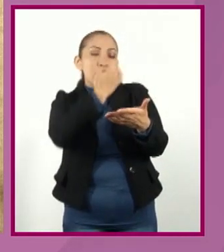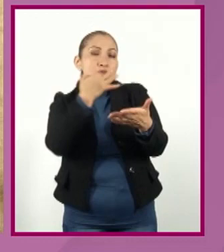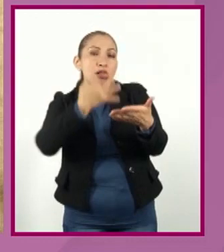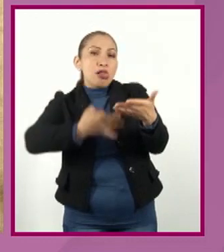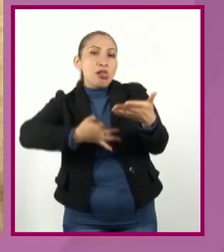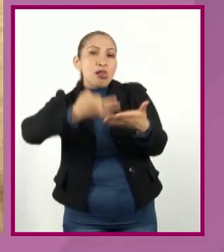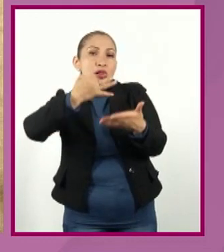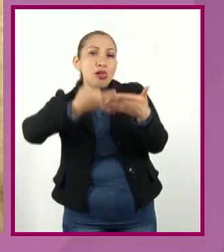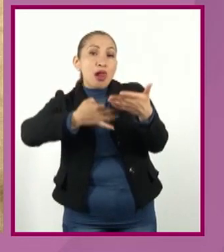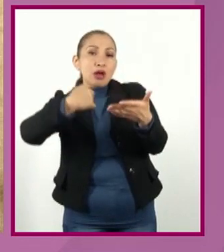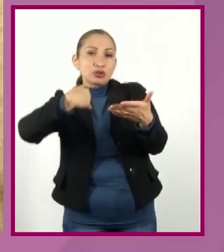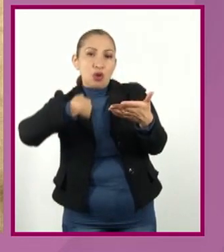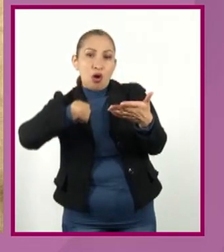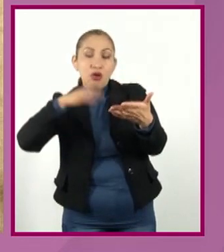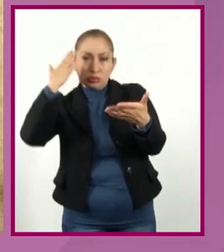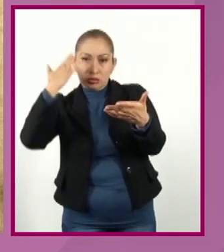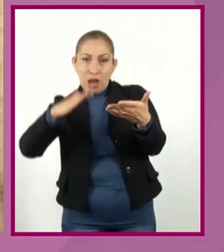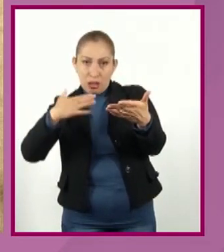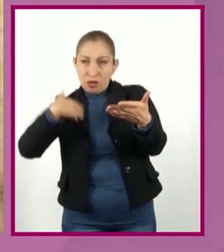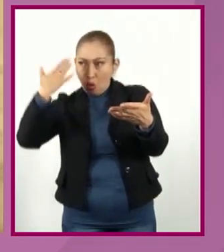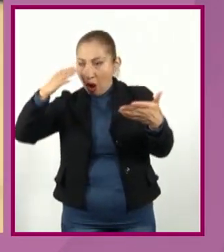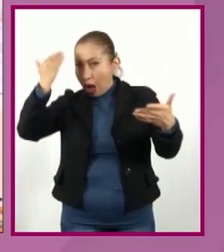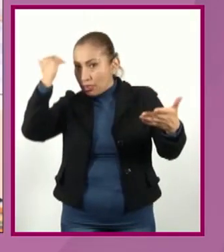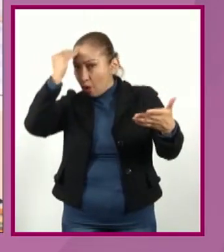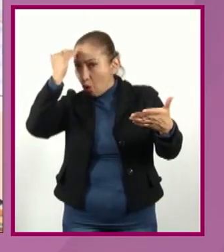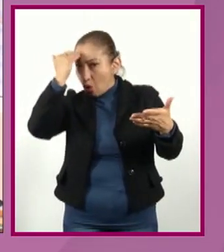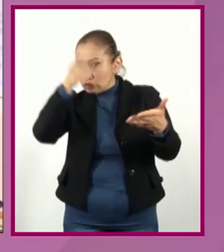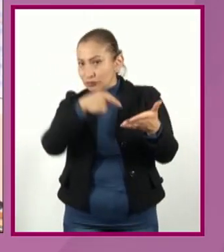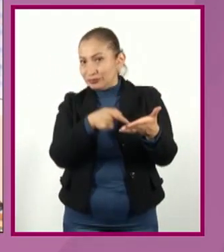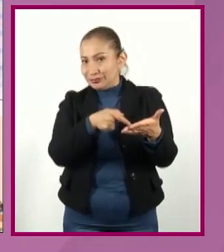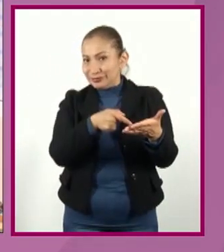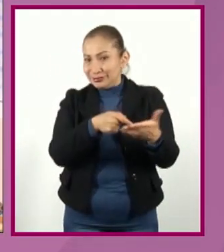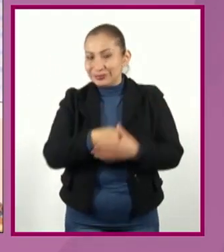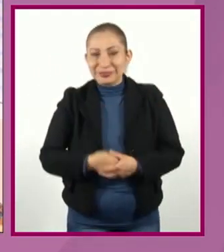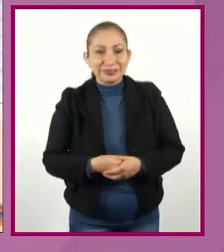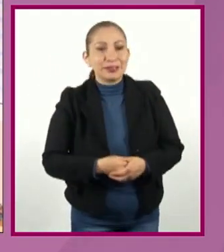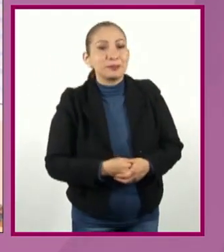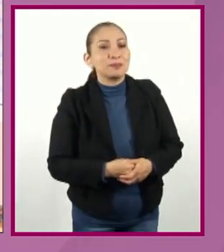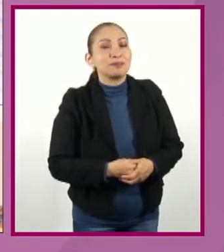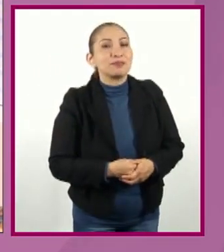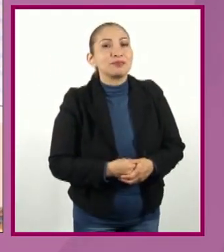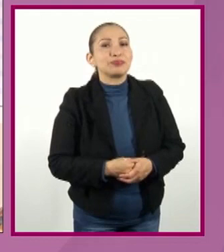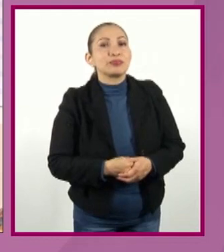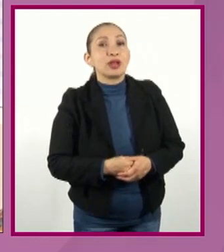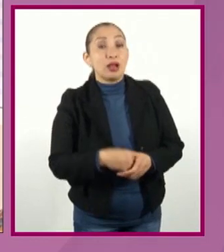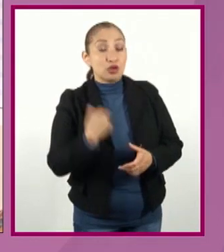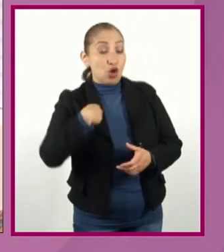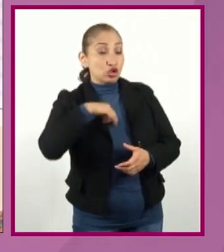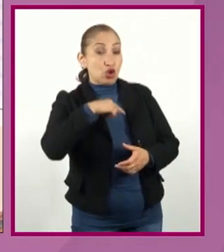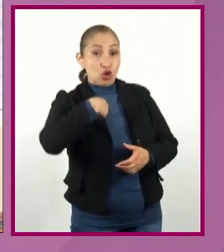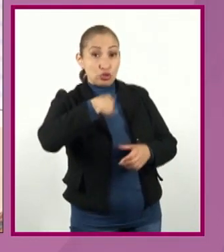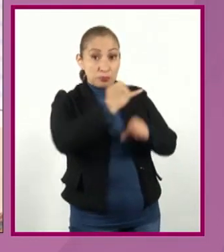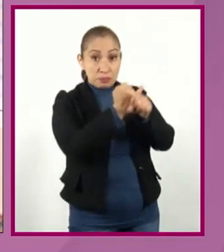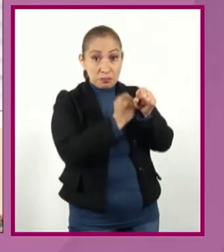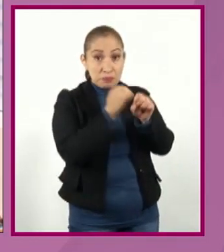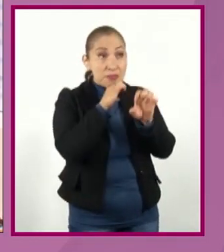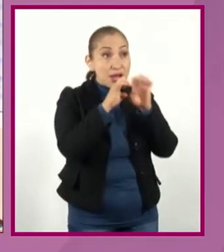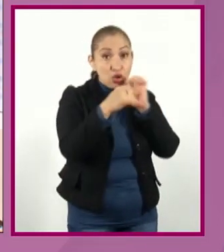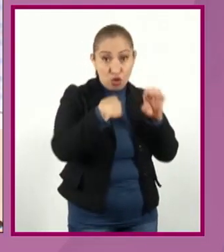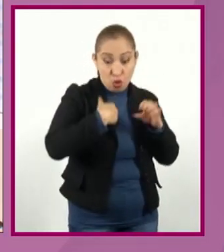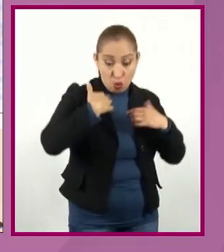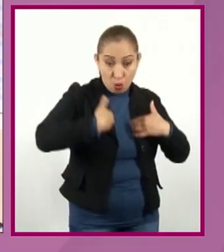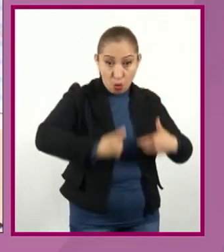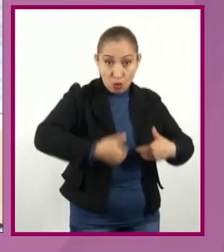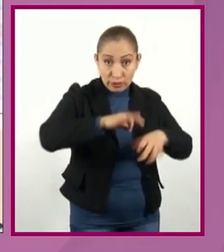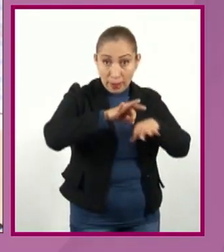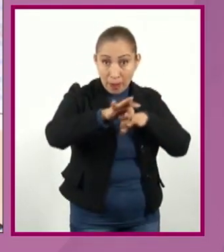desde una posición sustentada y documentada. En nuestra profesión, buscamos estrategias